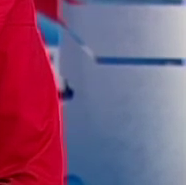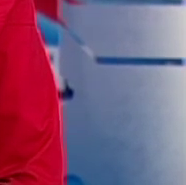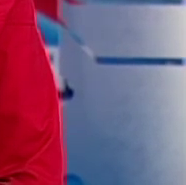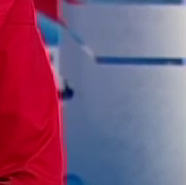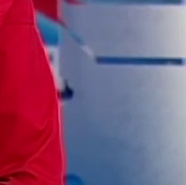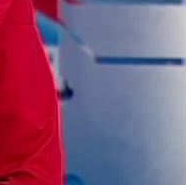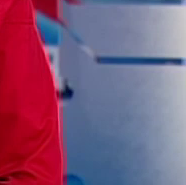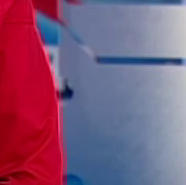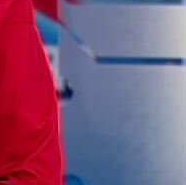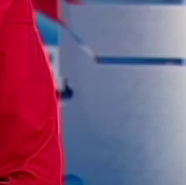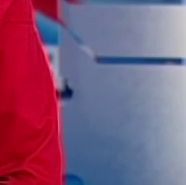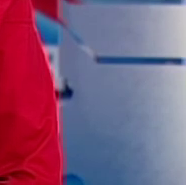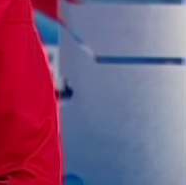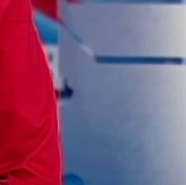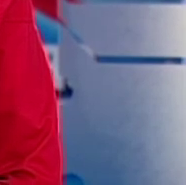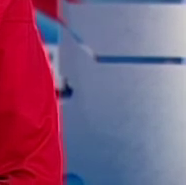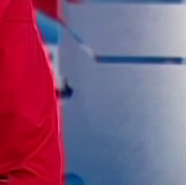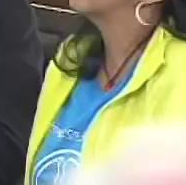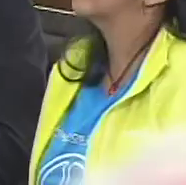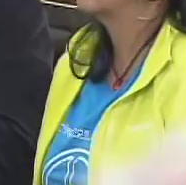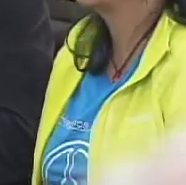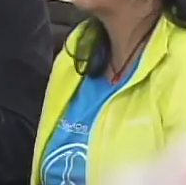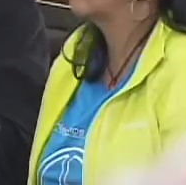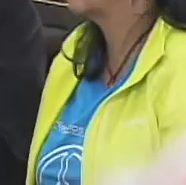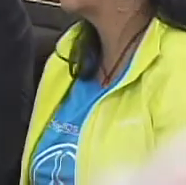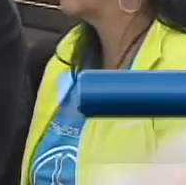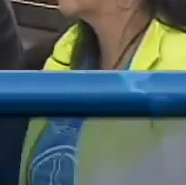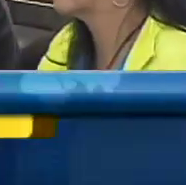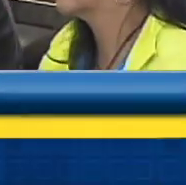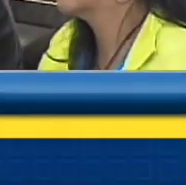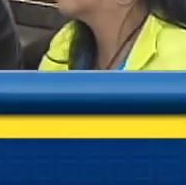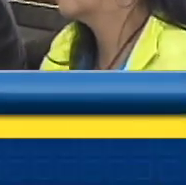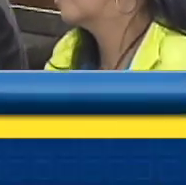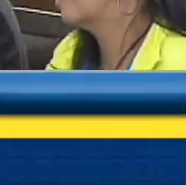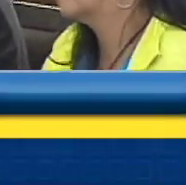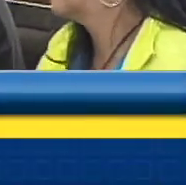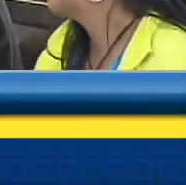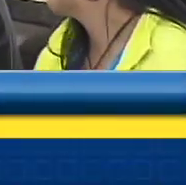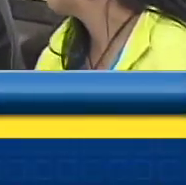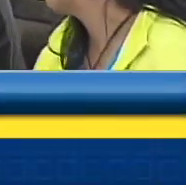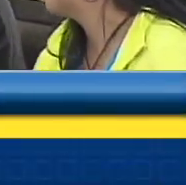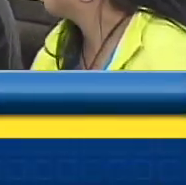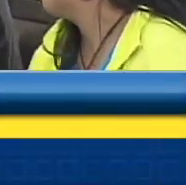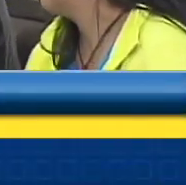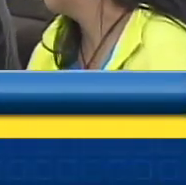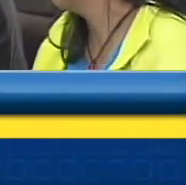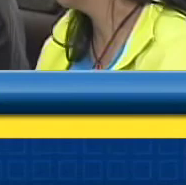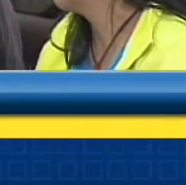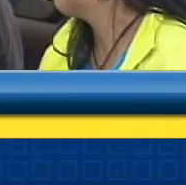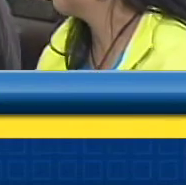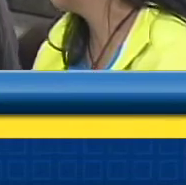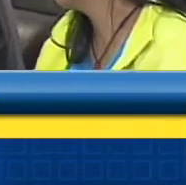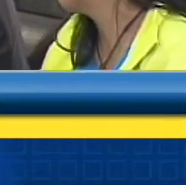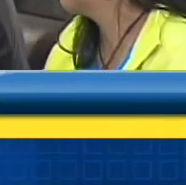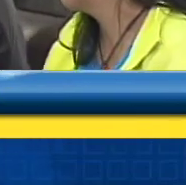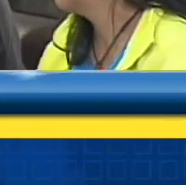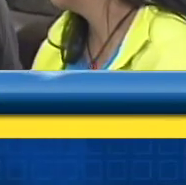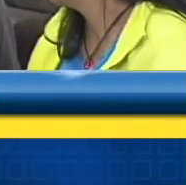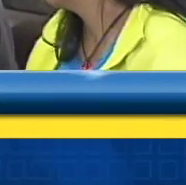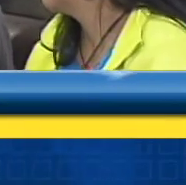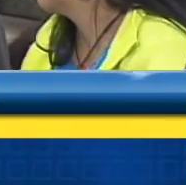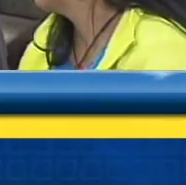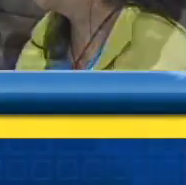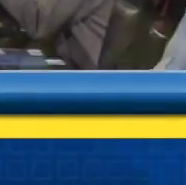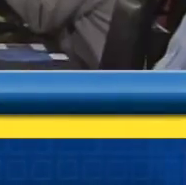el país. Lee Flores nos amplía esta información. El encuentro estuvo encabezado por Jorge Arriaza, vicepresidente de la República,